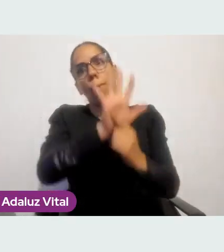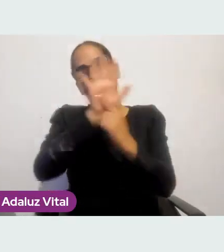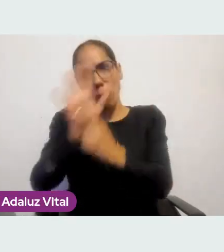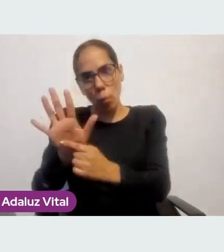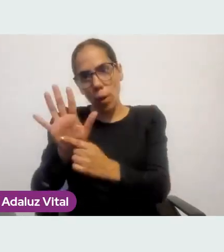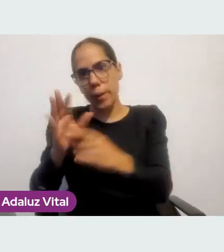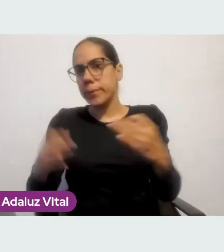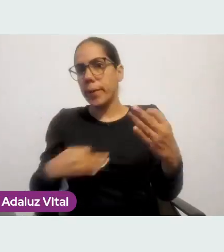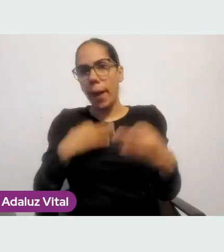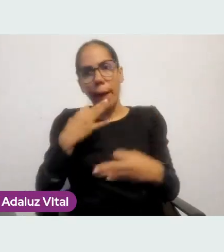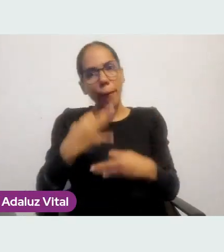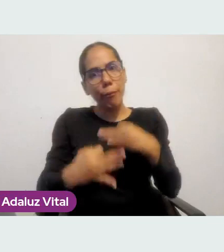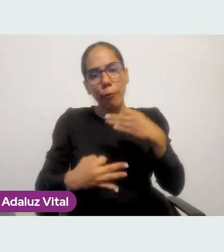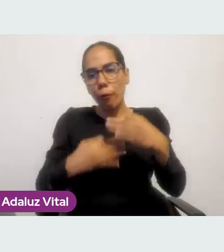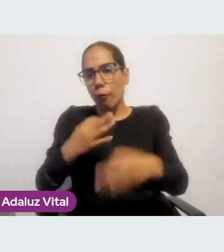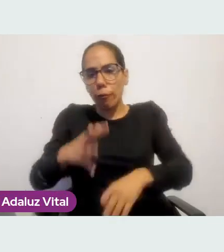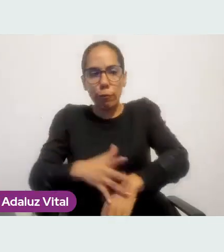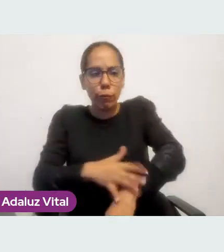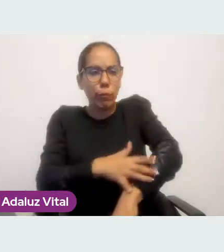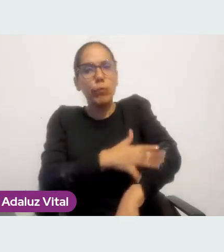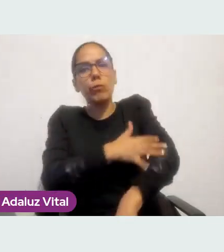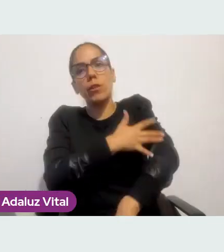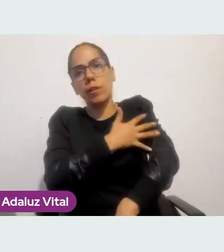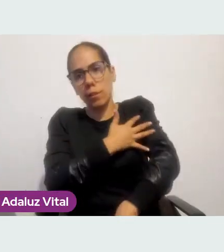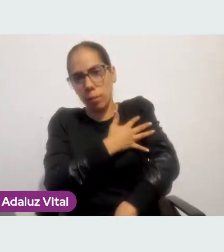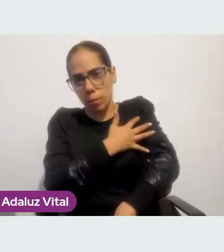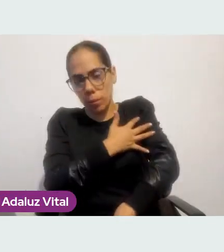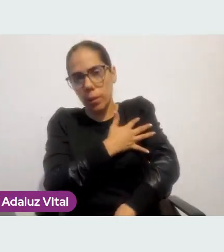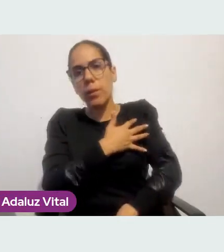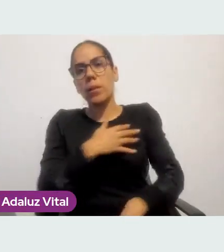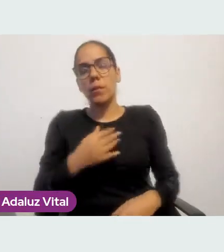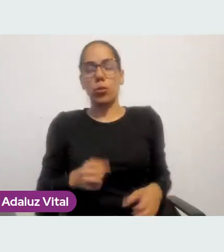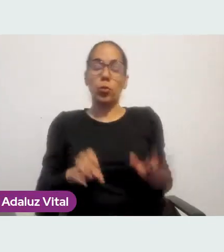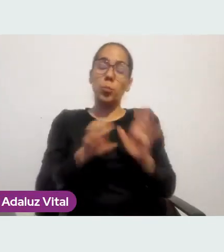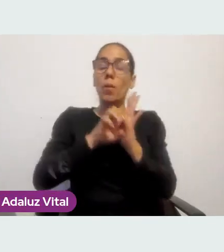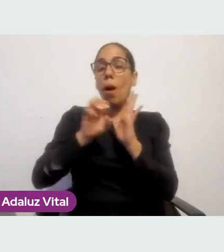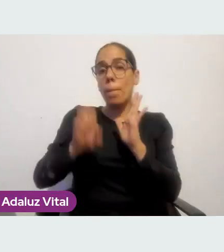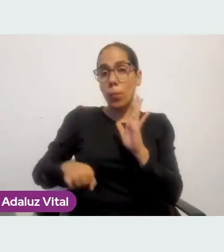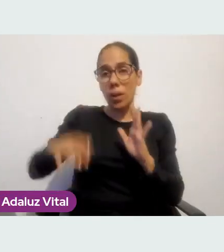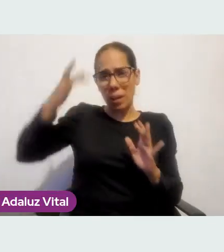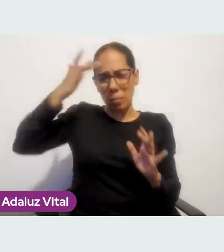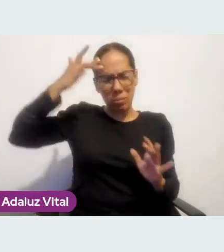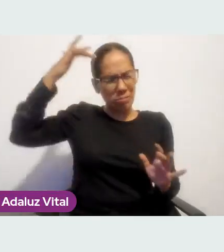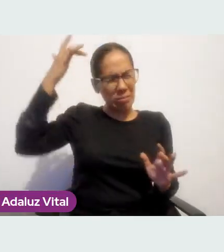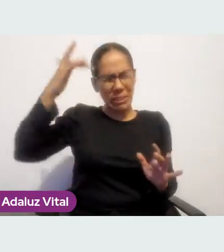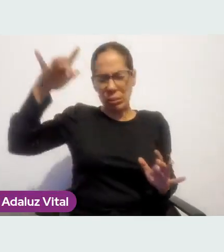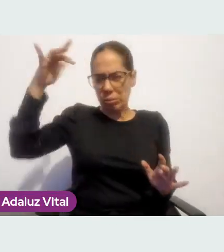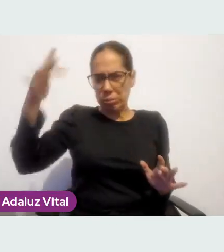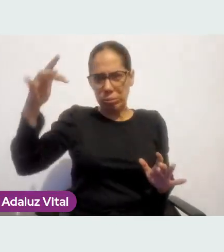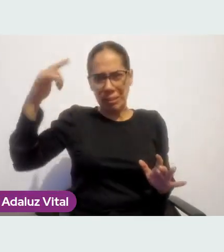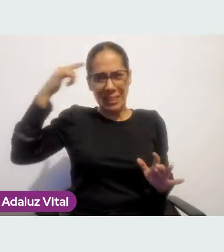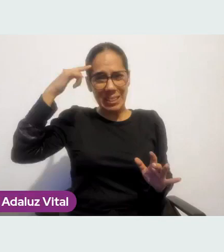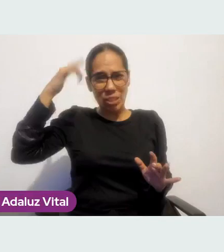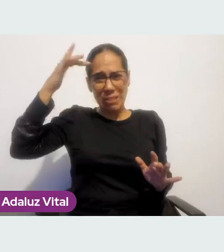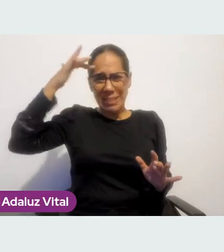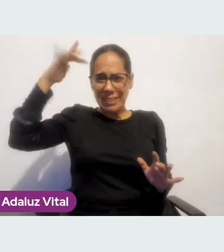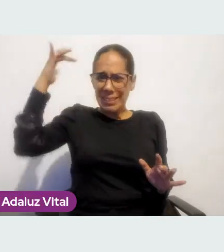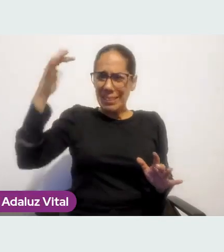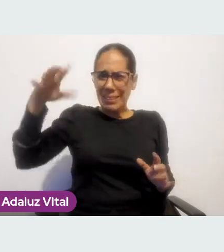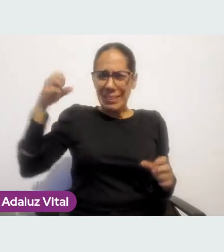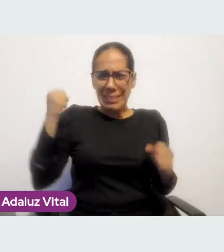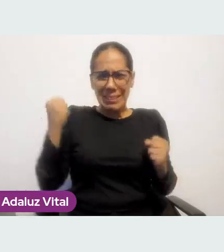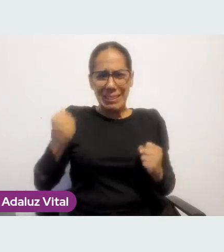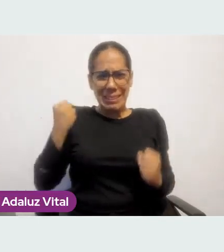algunos de los padecimientos. La migraña, por ejemplo. Cuando alguien padece